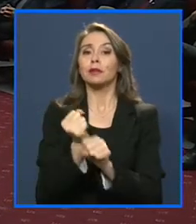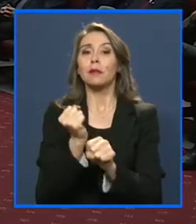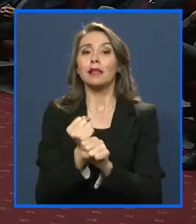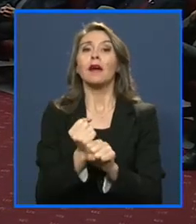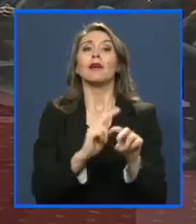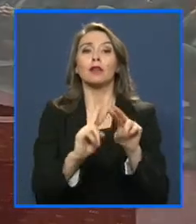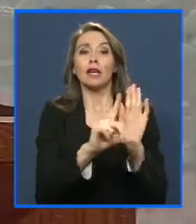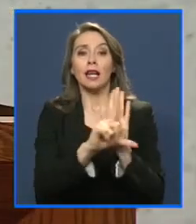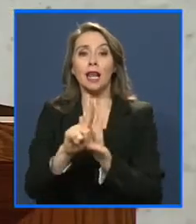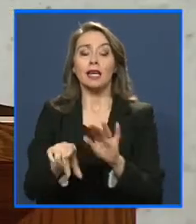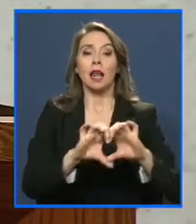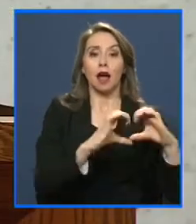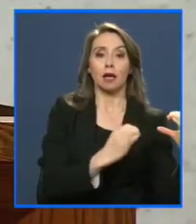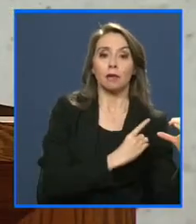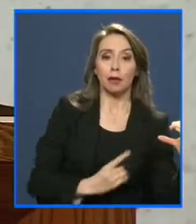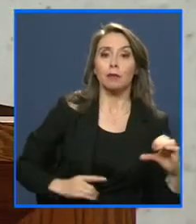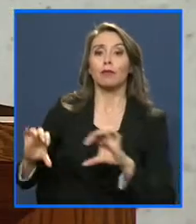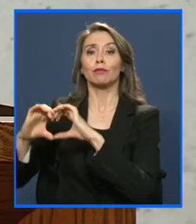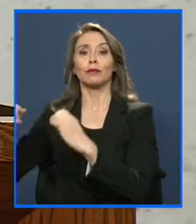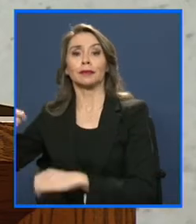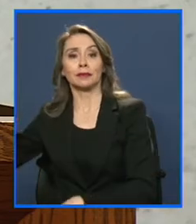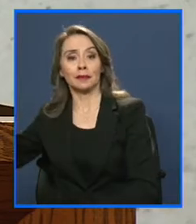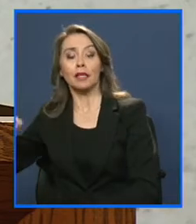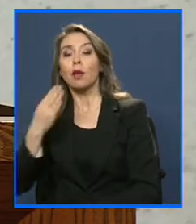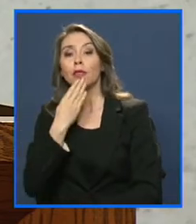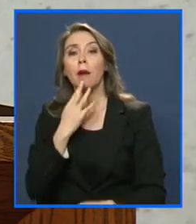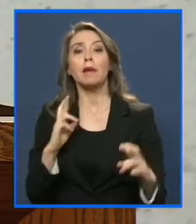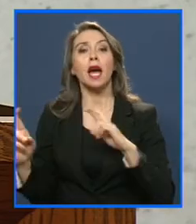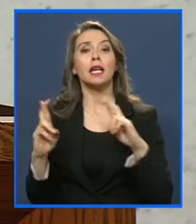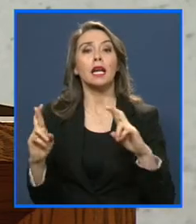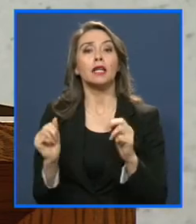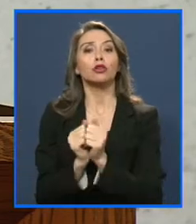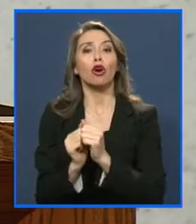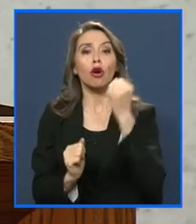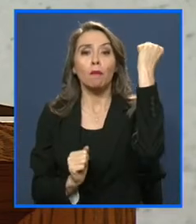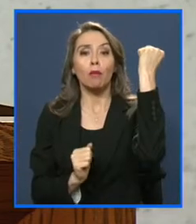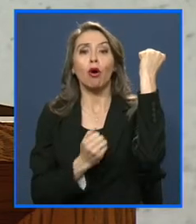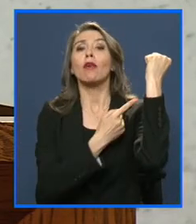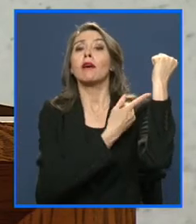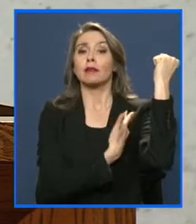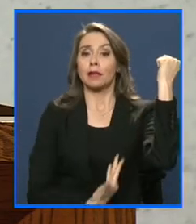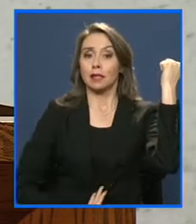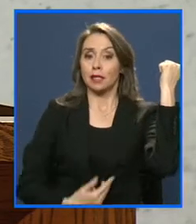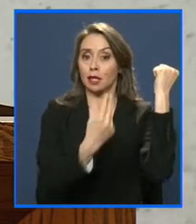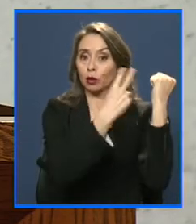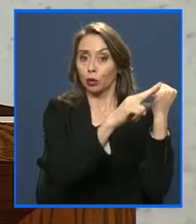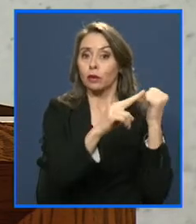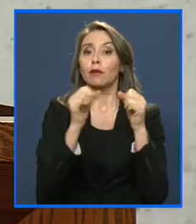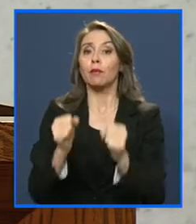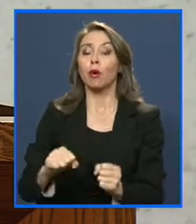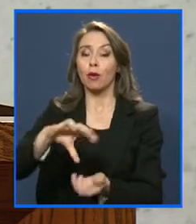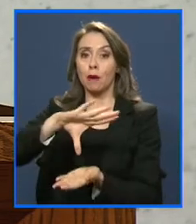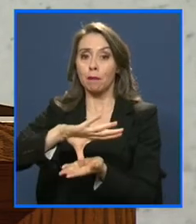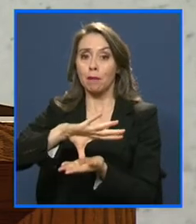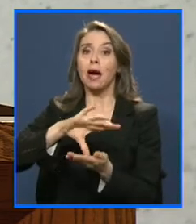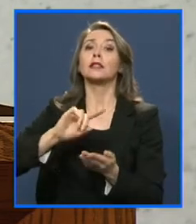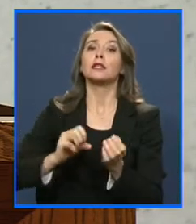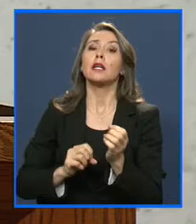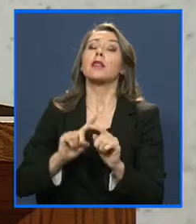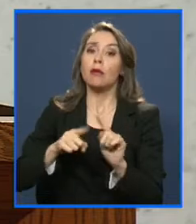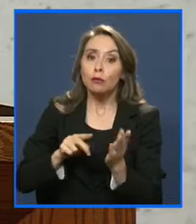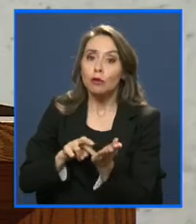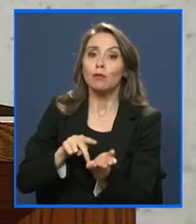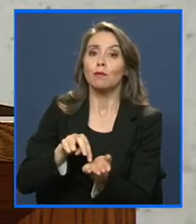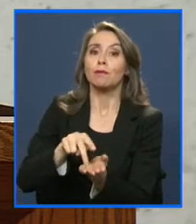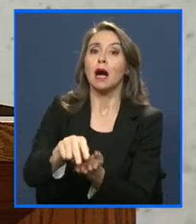de ambas cámaras también para nuestra relación con el poder ejecutivo y para la posibilidad de que el país dé nuevos pasos que